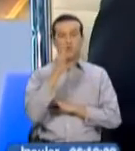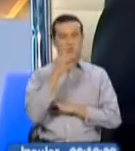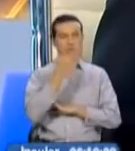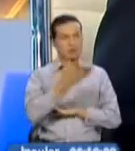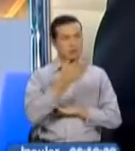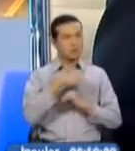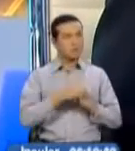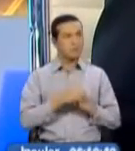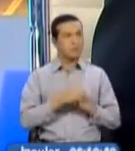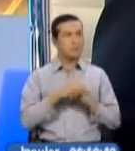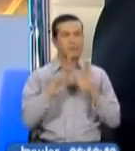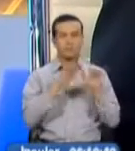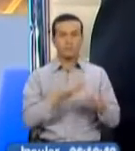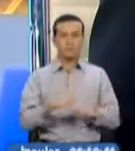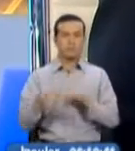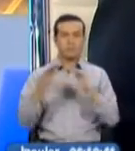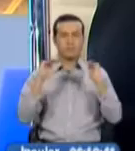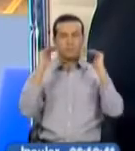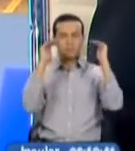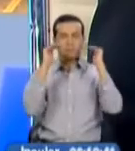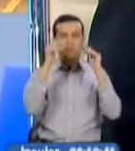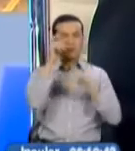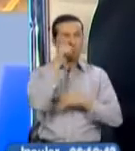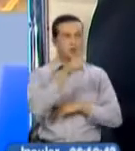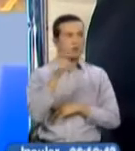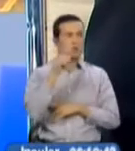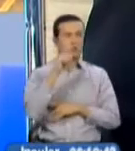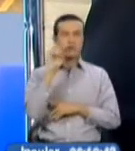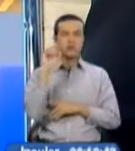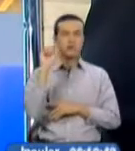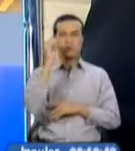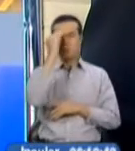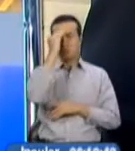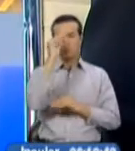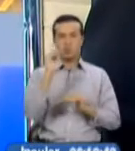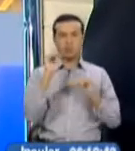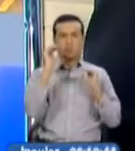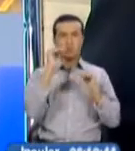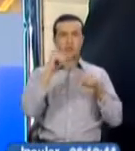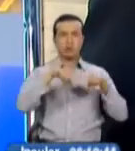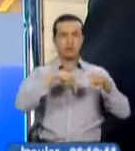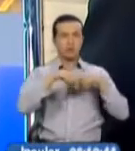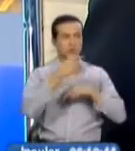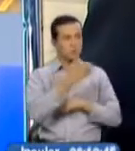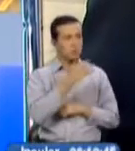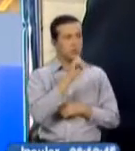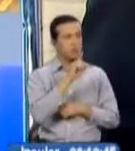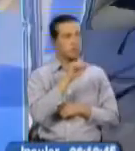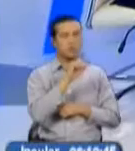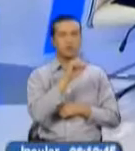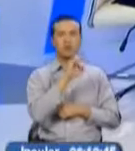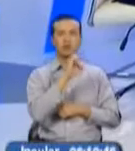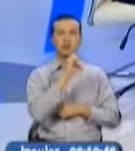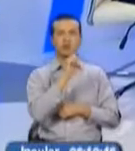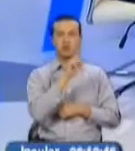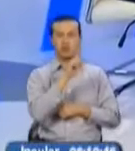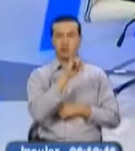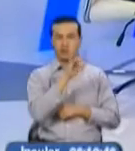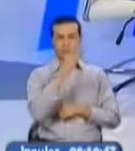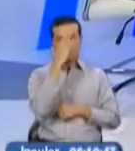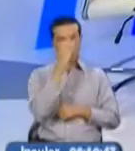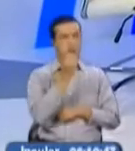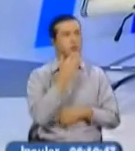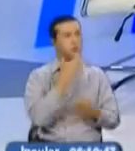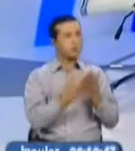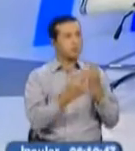magistral en informática administrativa auditora y pionera en educación en transporte se si las flores muy buenos días gracias por estar con